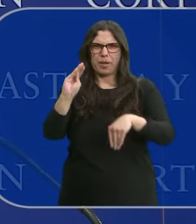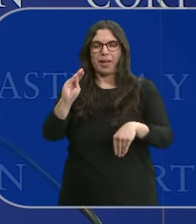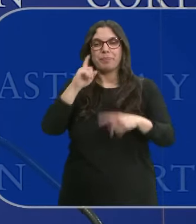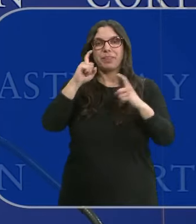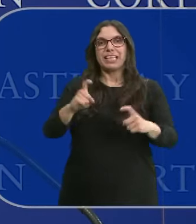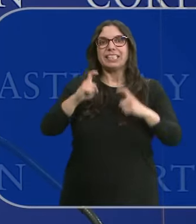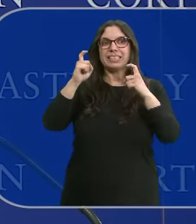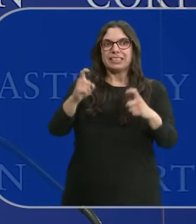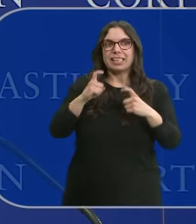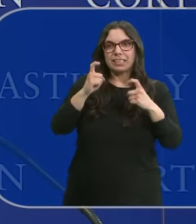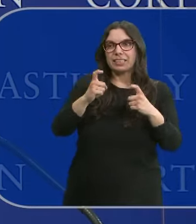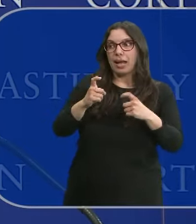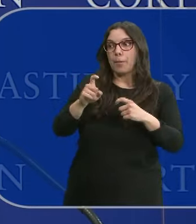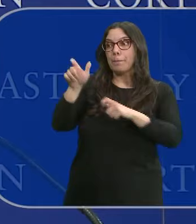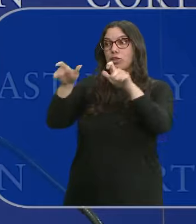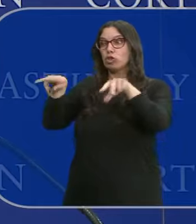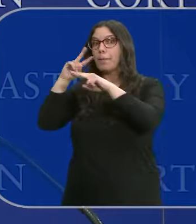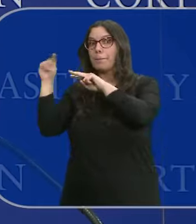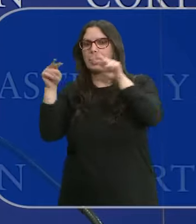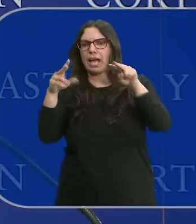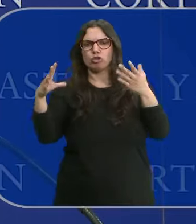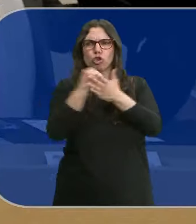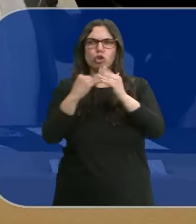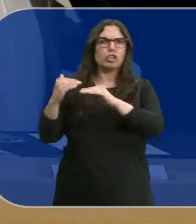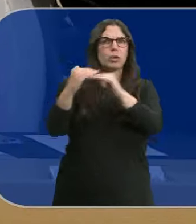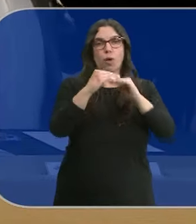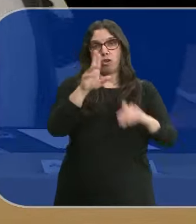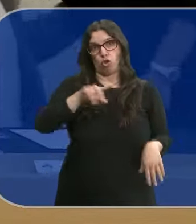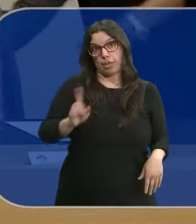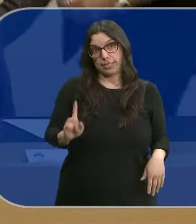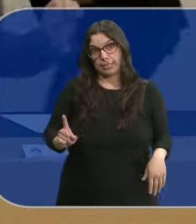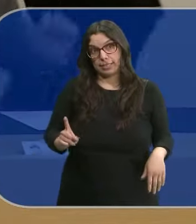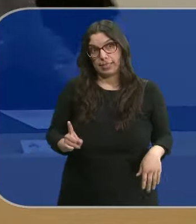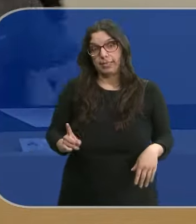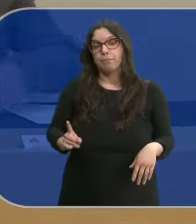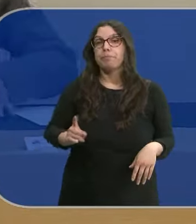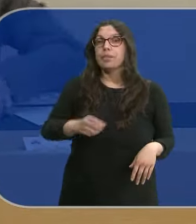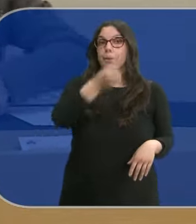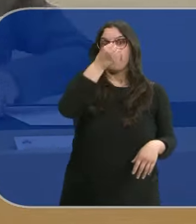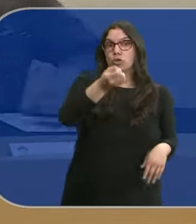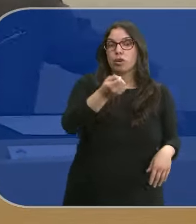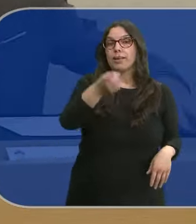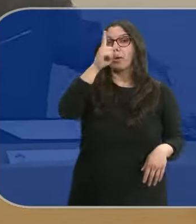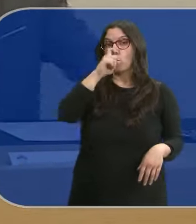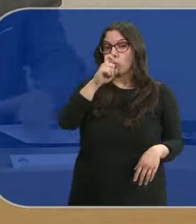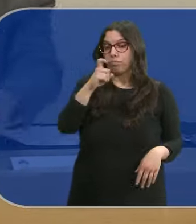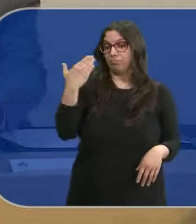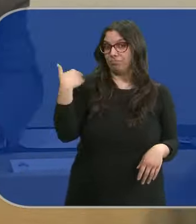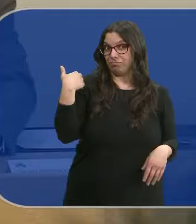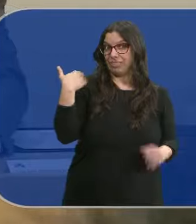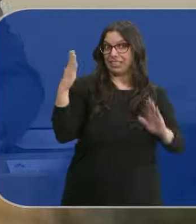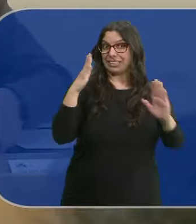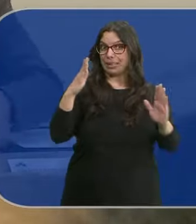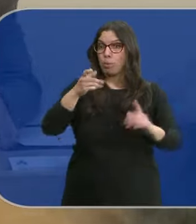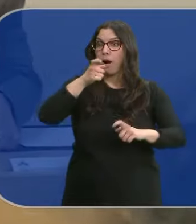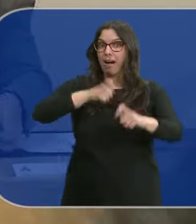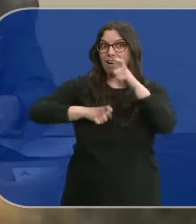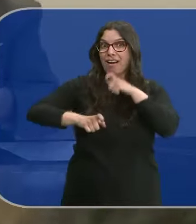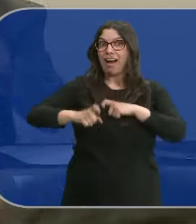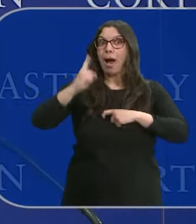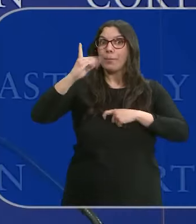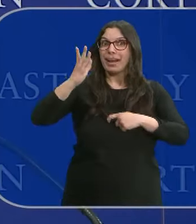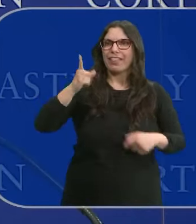a la opinión pública que todos somos iguales. Y no lo somos. Los socialistas recuerdan que quienes han recibido amenazas en los últimos tiempos han sido